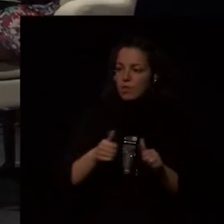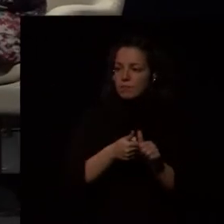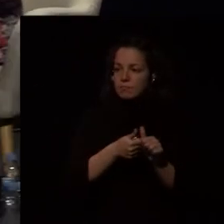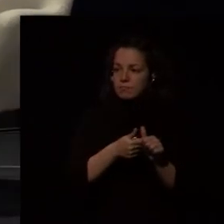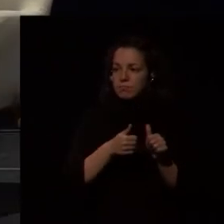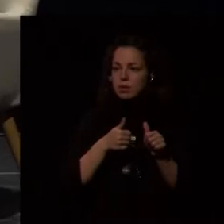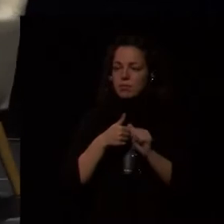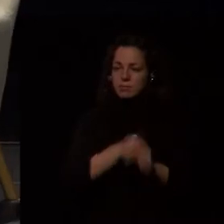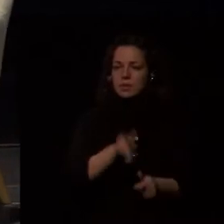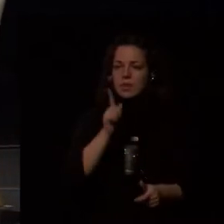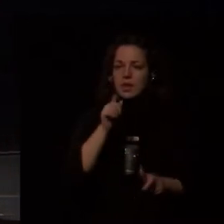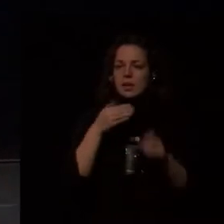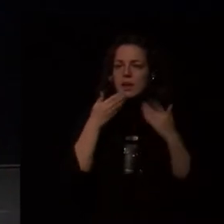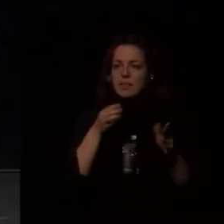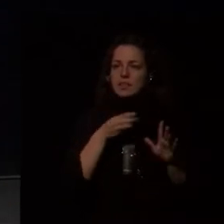de su blog.